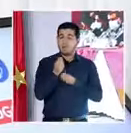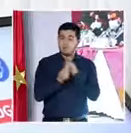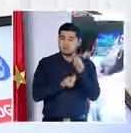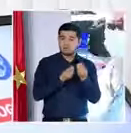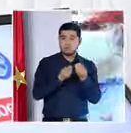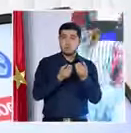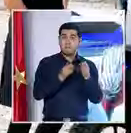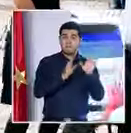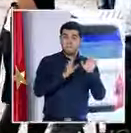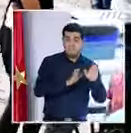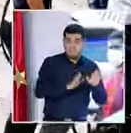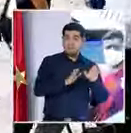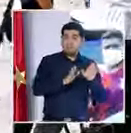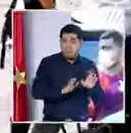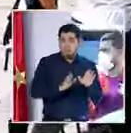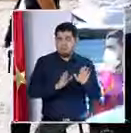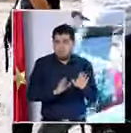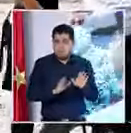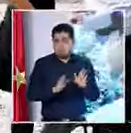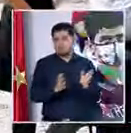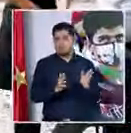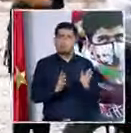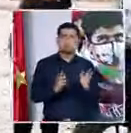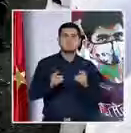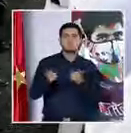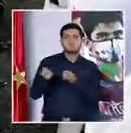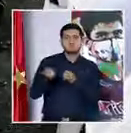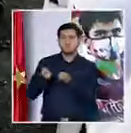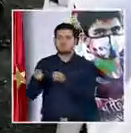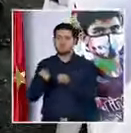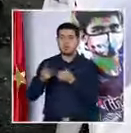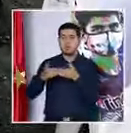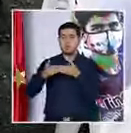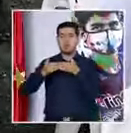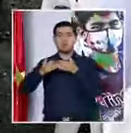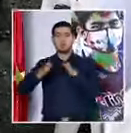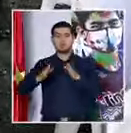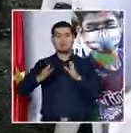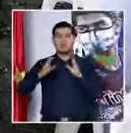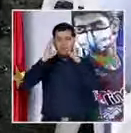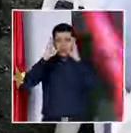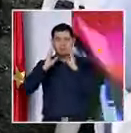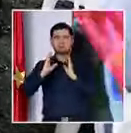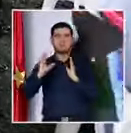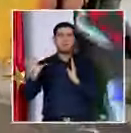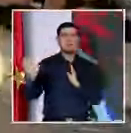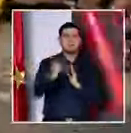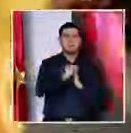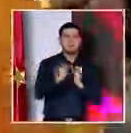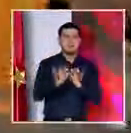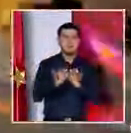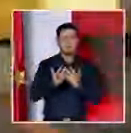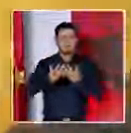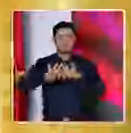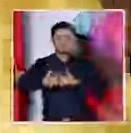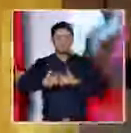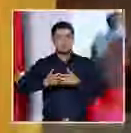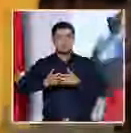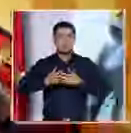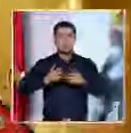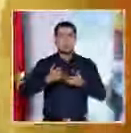el levantamiento total del paro, gestionamos el restablecimiento a la normalidad y la atención a las afectaciones, actuamos